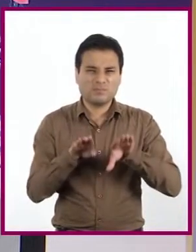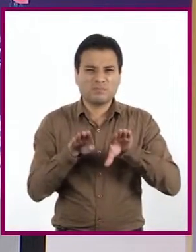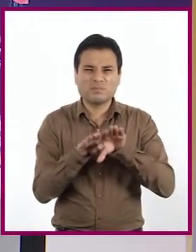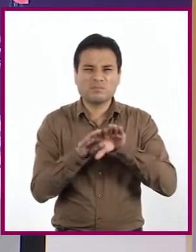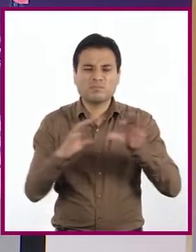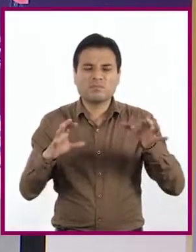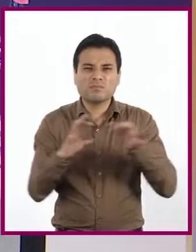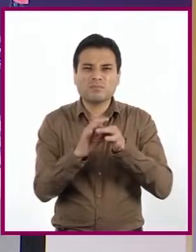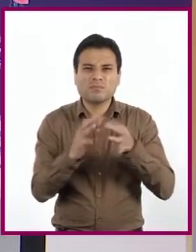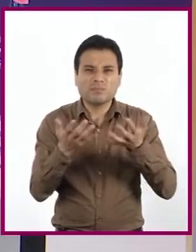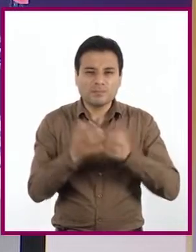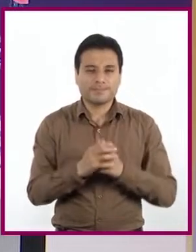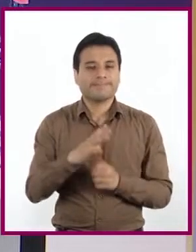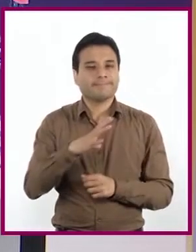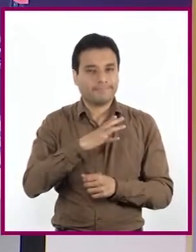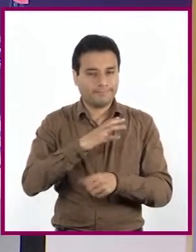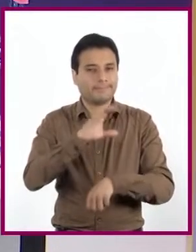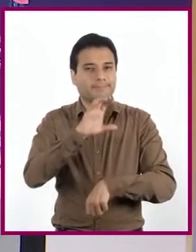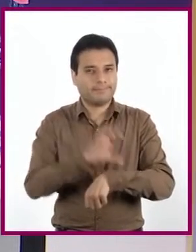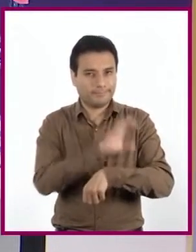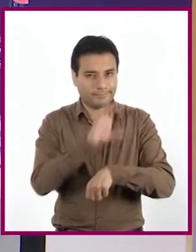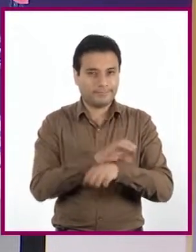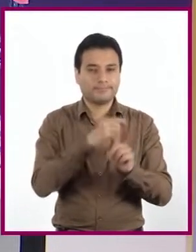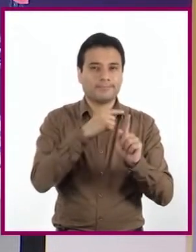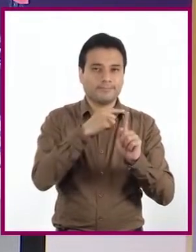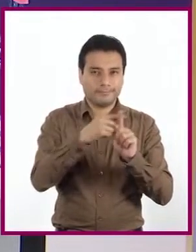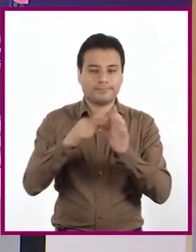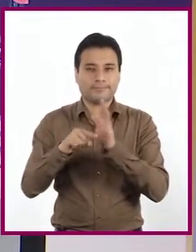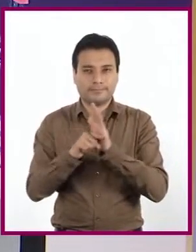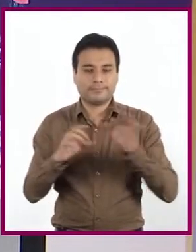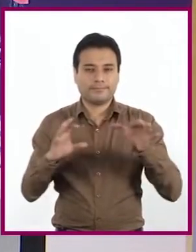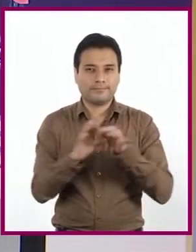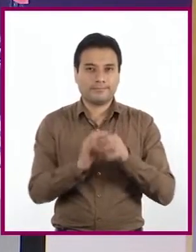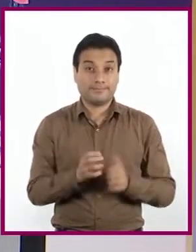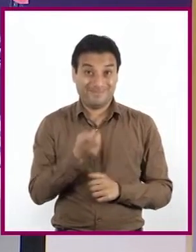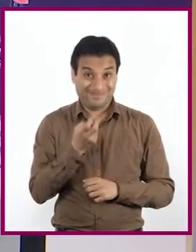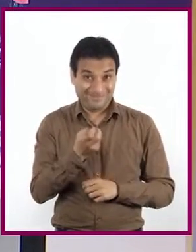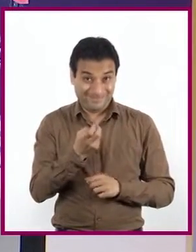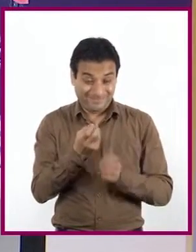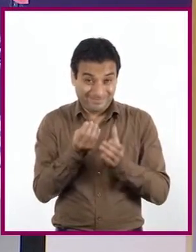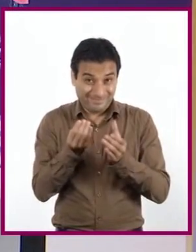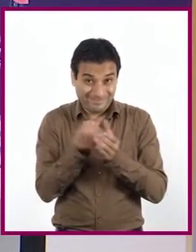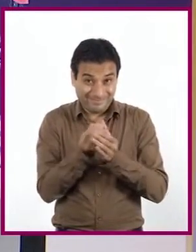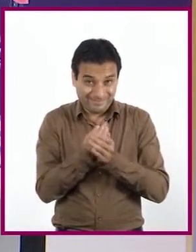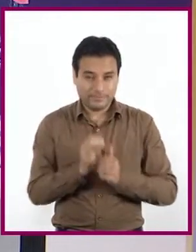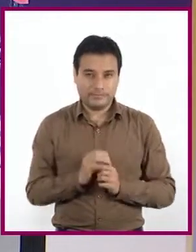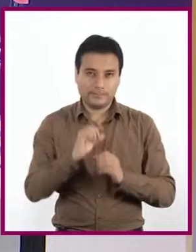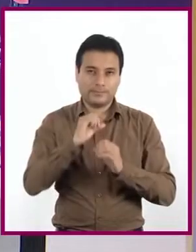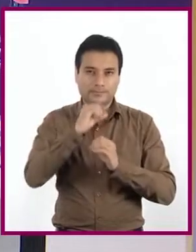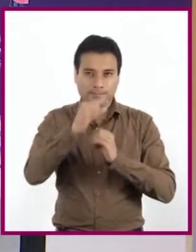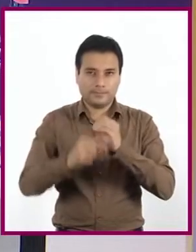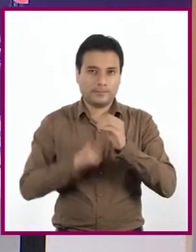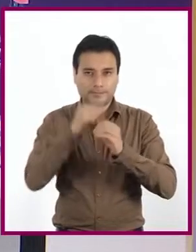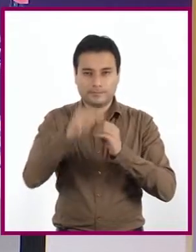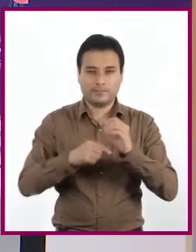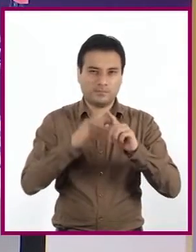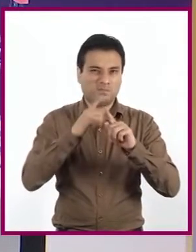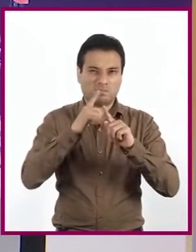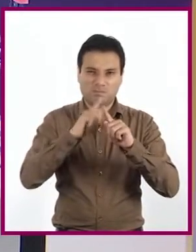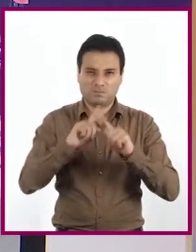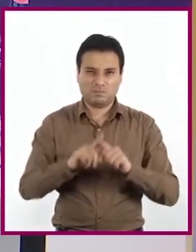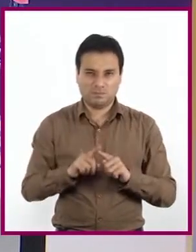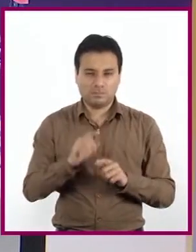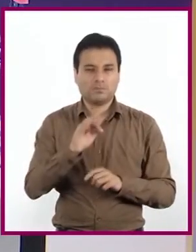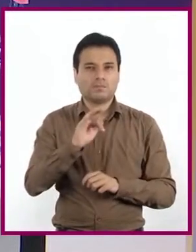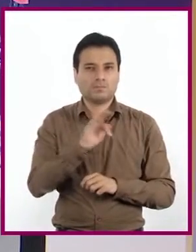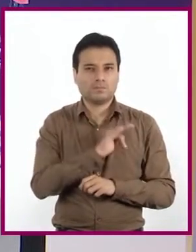por la diferencia de cargas eléctricas. En este tipo de compuestos participan los átomos de los elementos que pertenecen